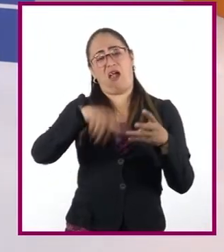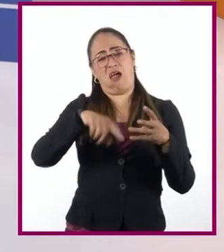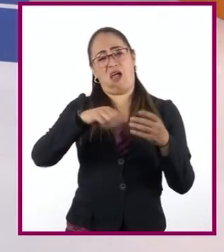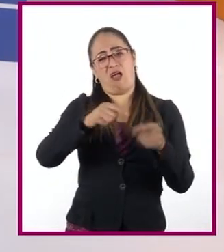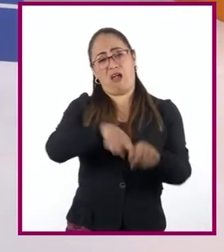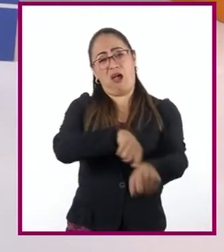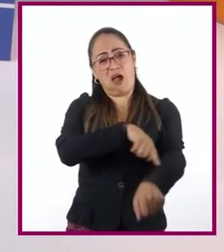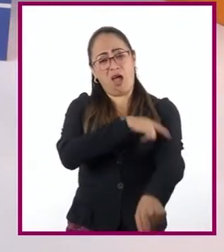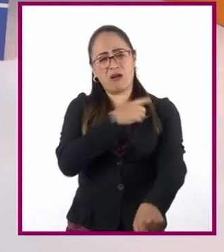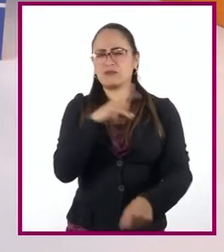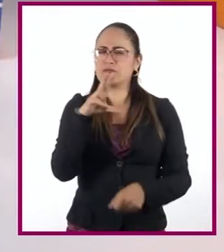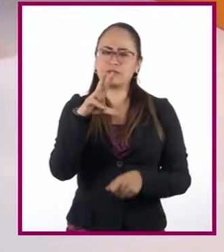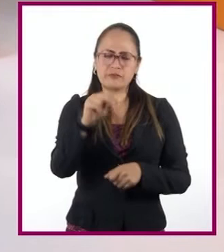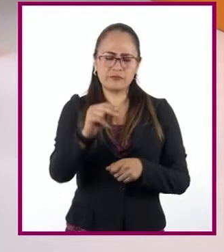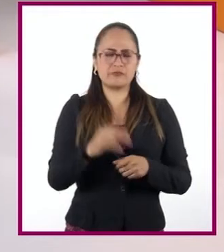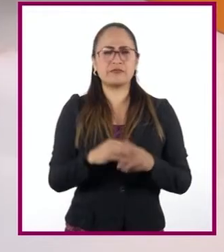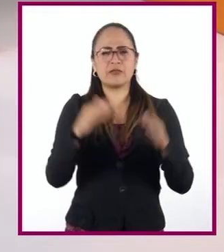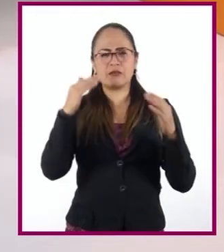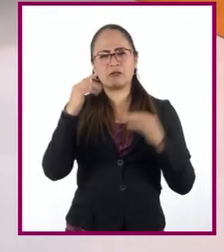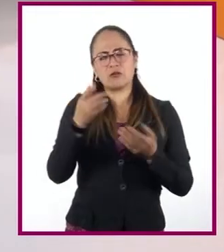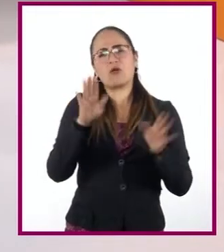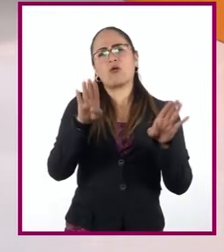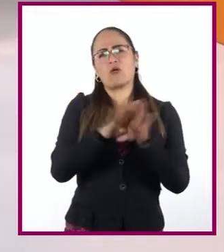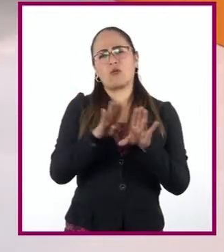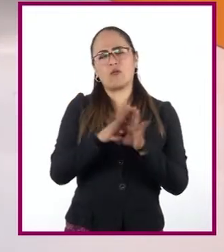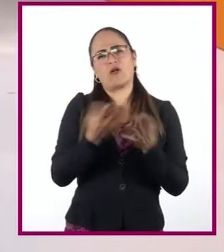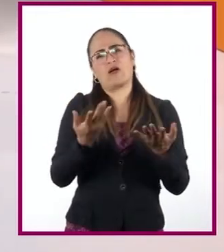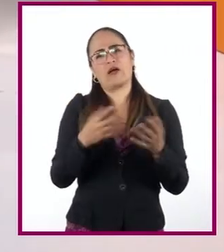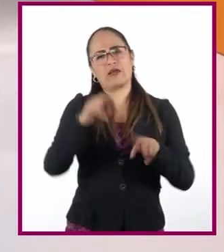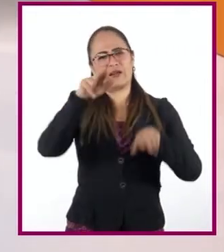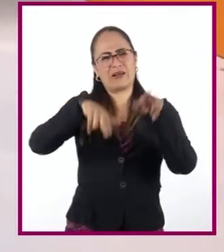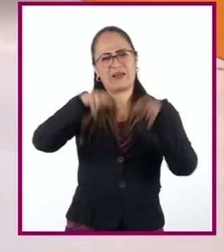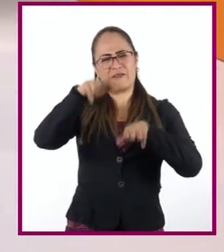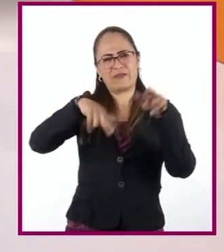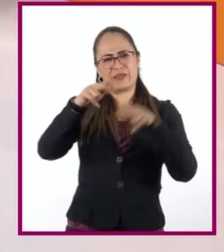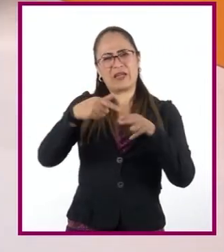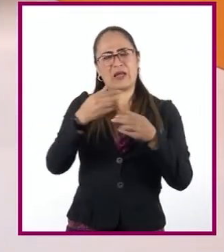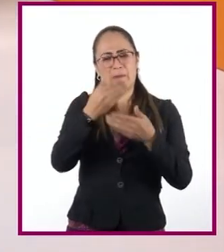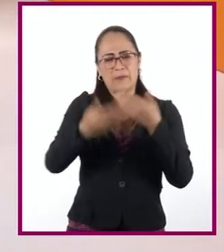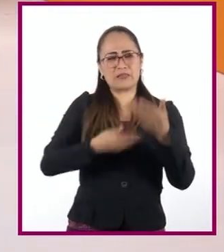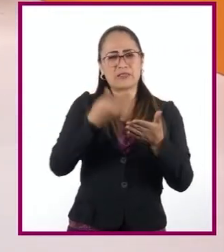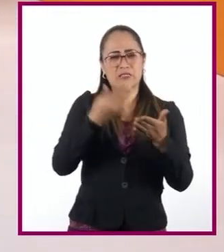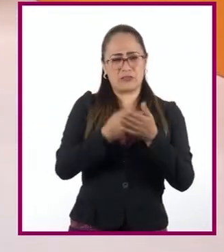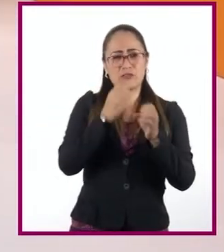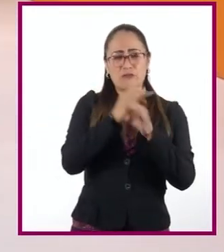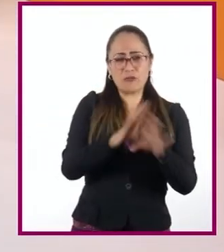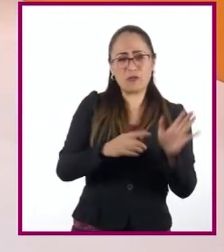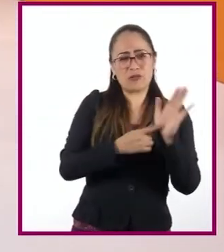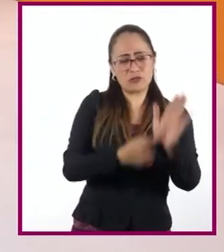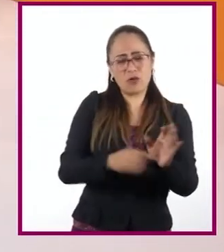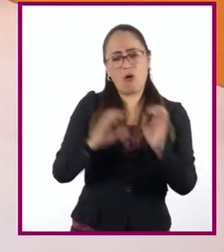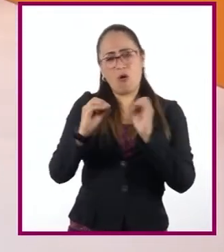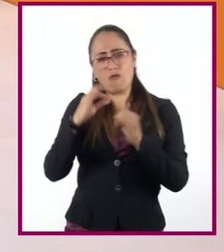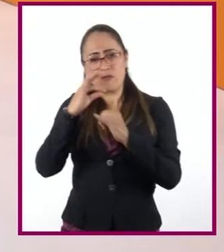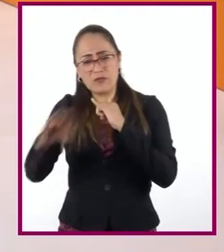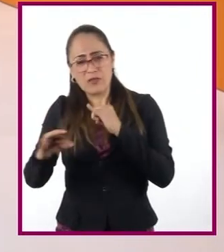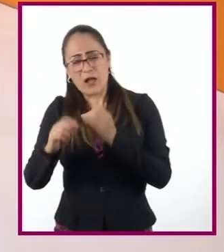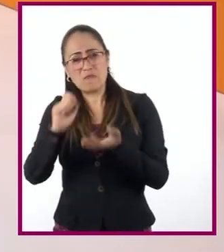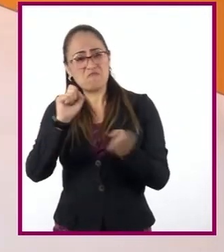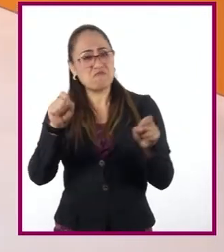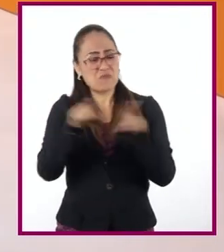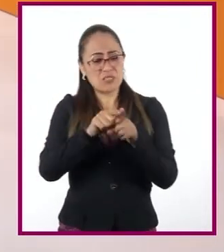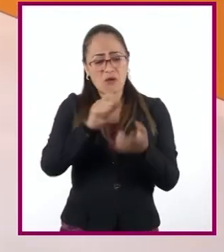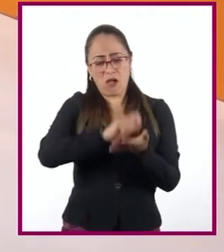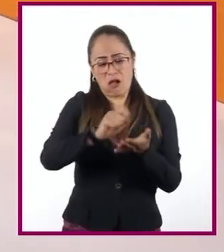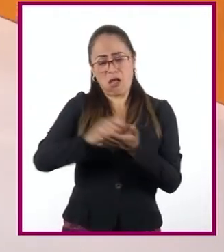innecesarias. Para ello, no escriban la interpretación de las gráficas en la presentación de los datos y en las conclusiones.